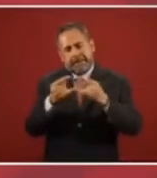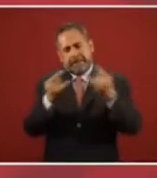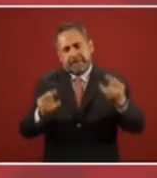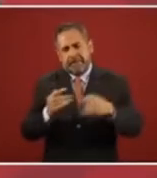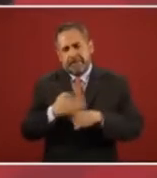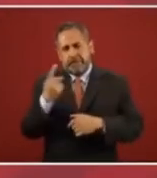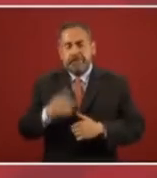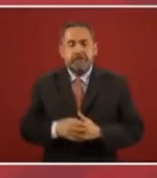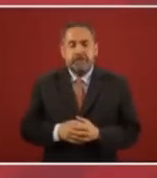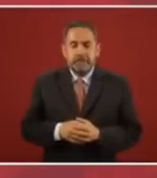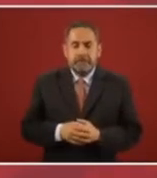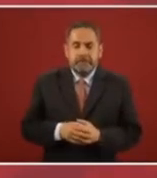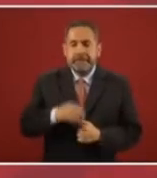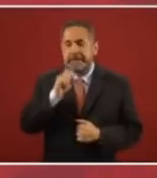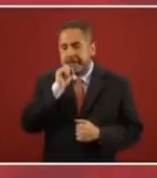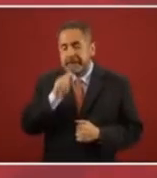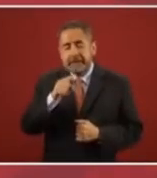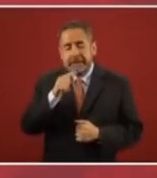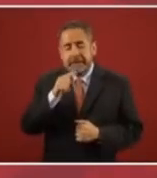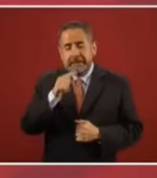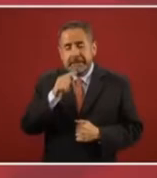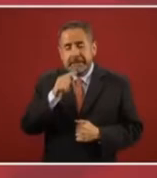porque siempre